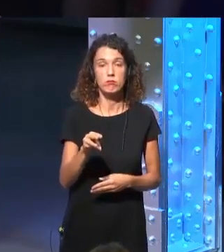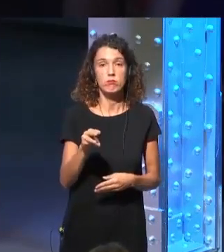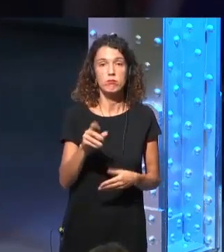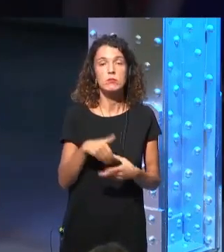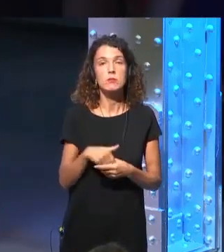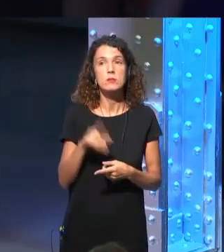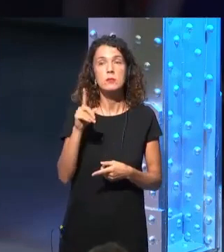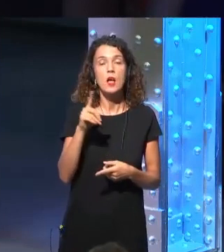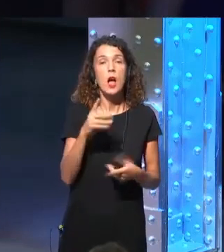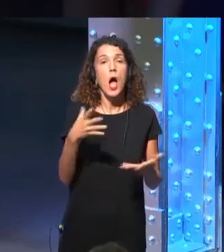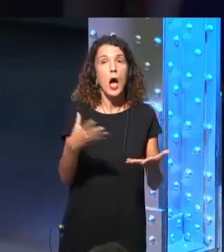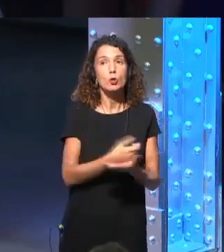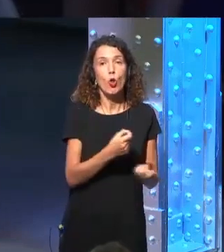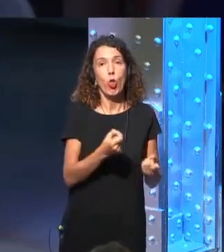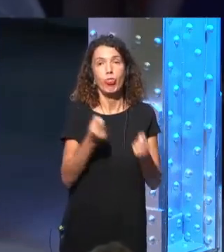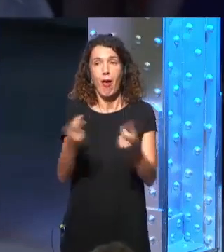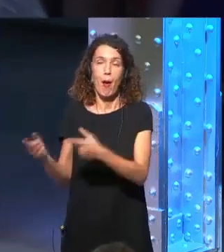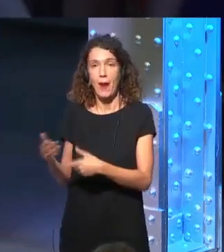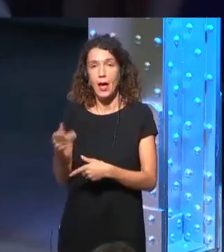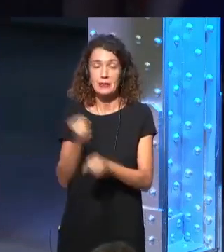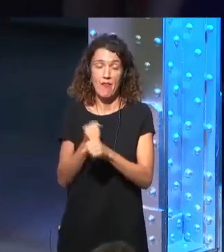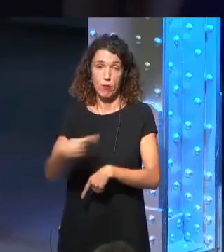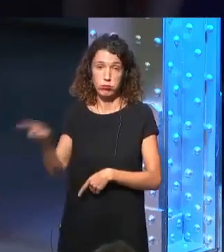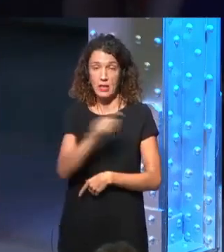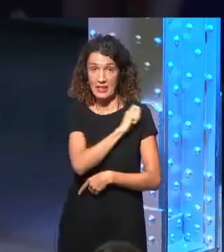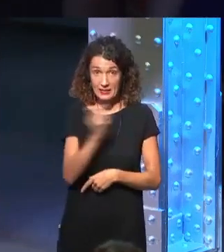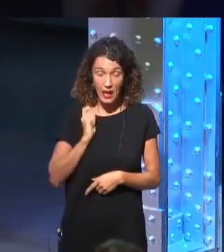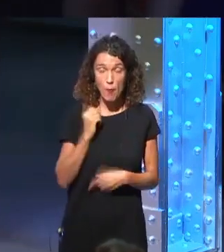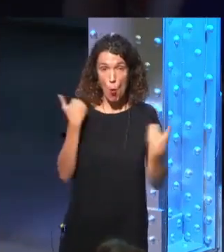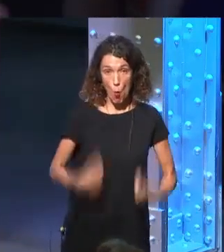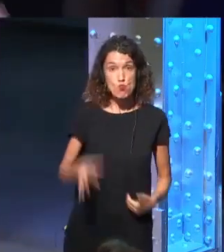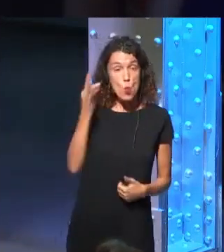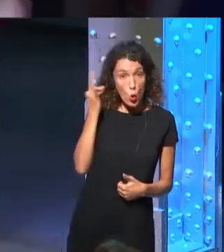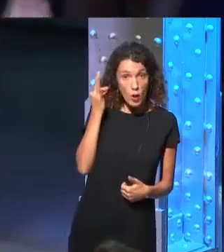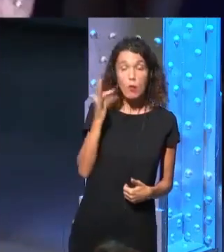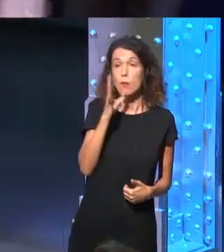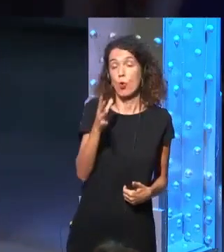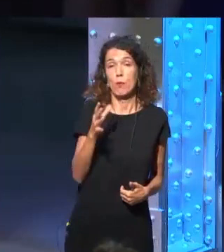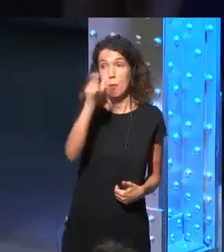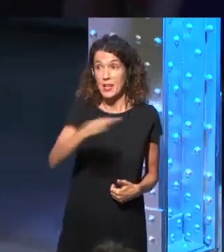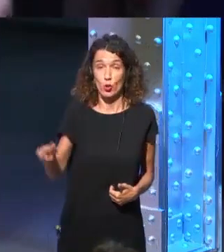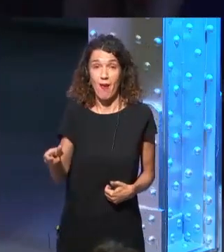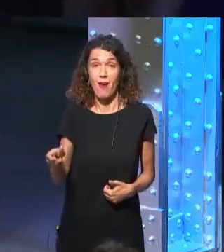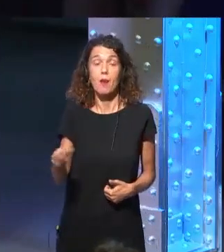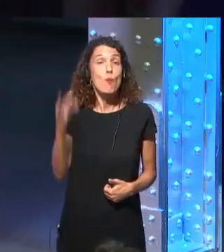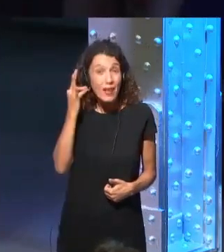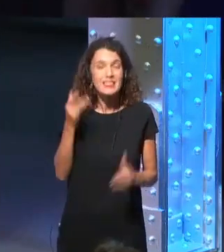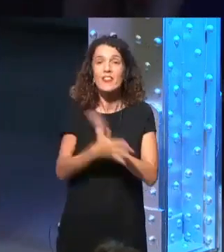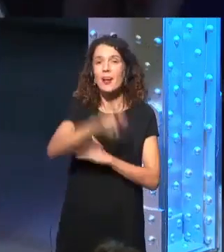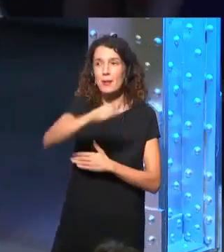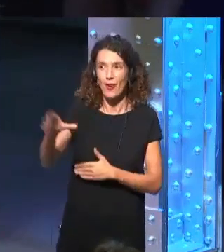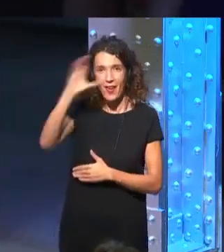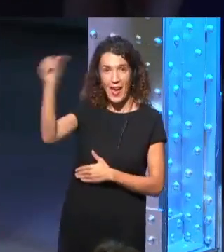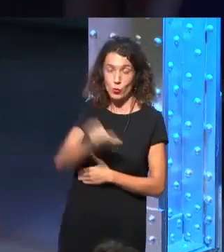los ha dado a todos como esclavos, y ella es una mujer, ¿por qué no puede ser escuchada? Es como todo, las